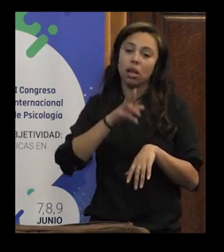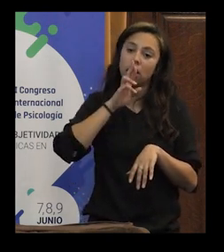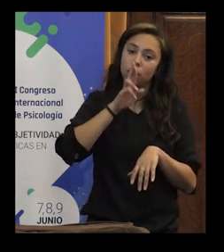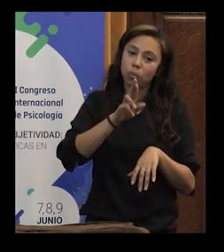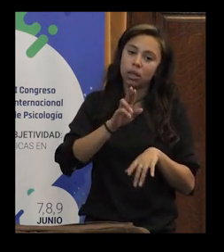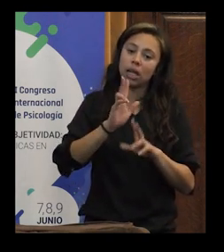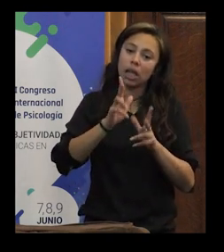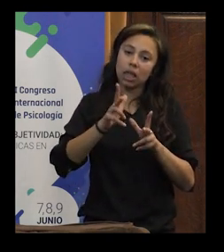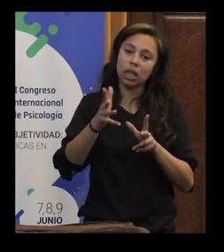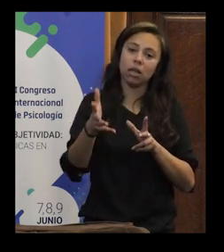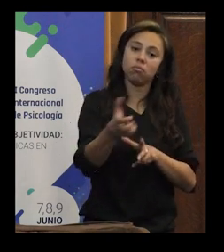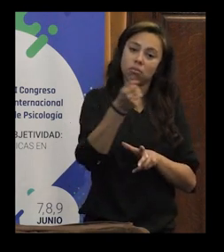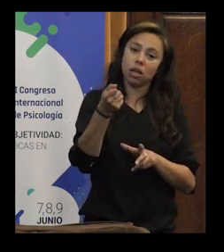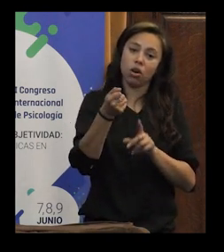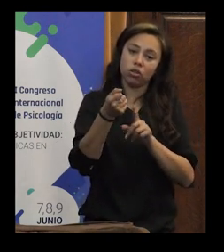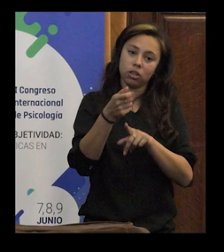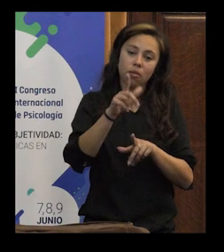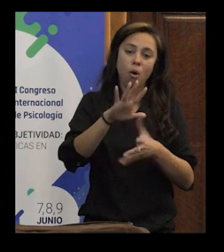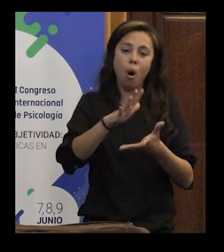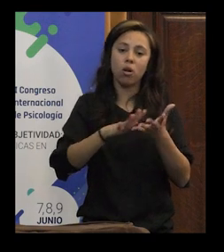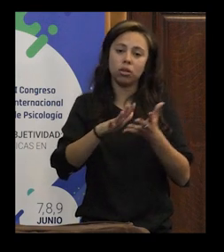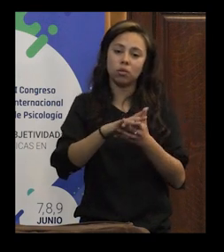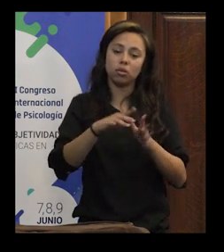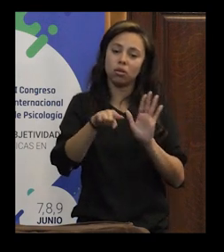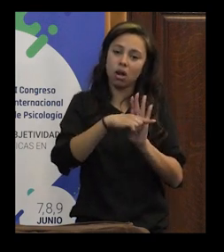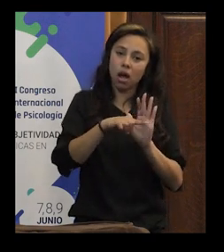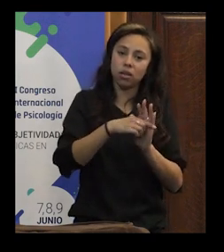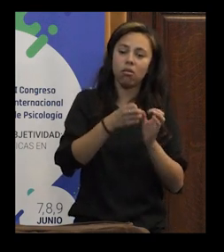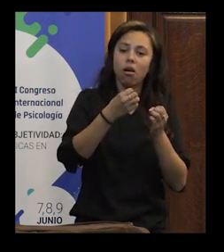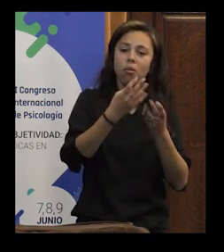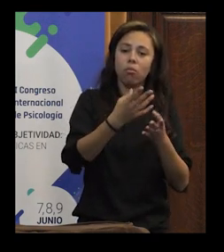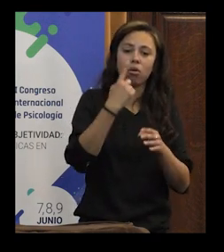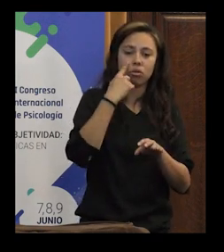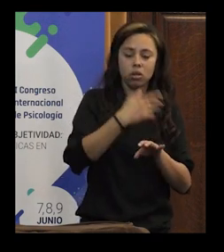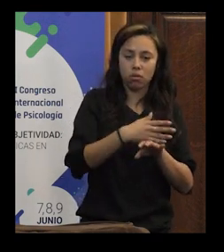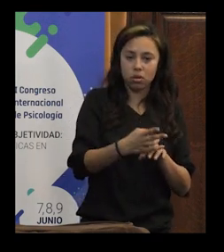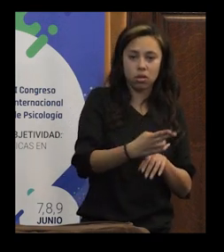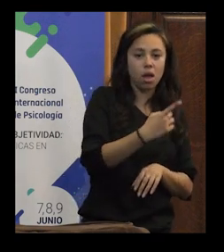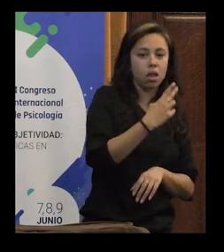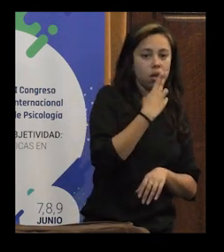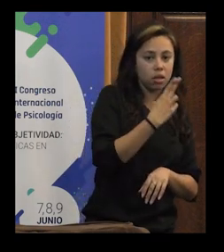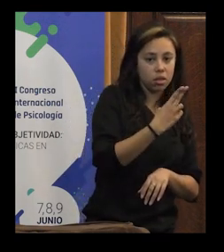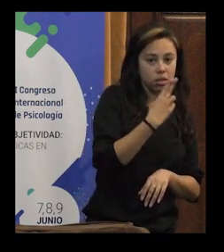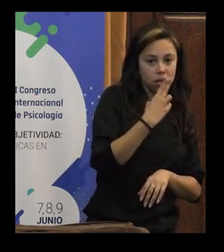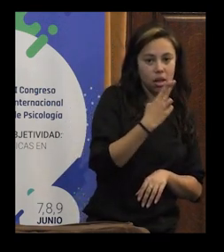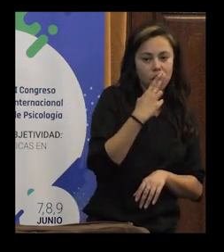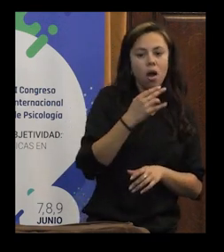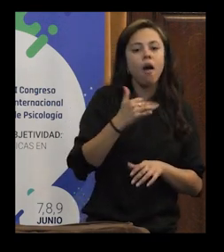diagnóstico y al don de saber, el presente de saber.